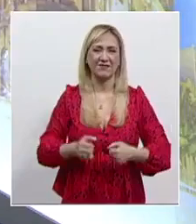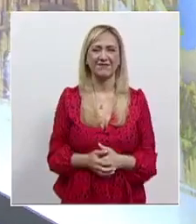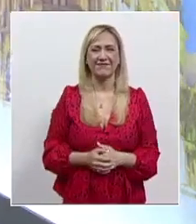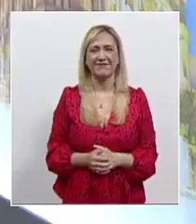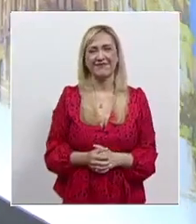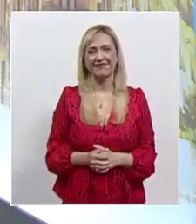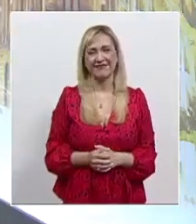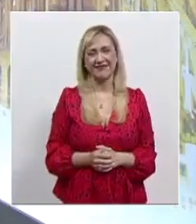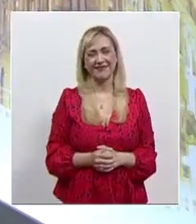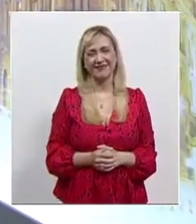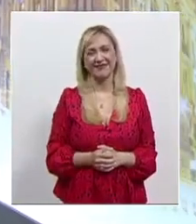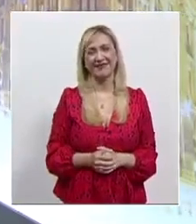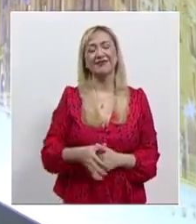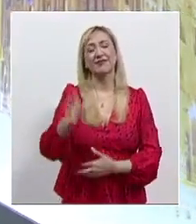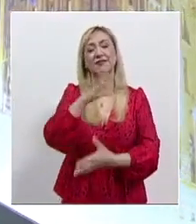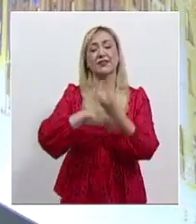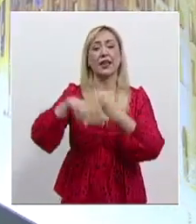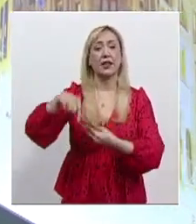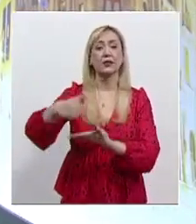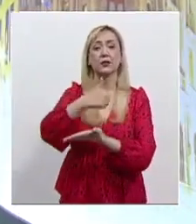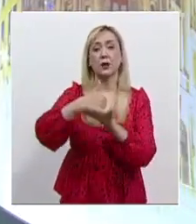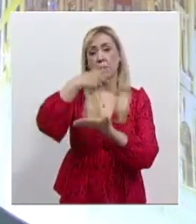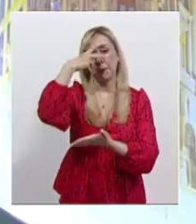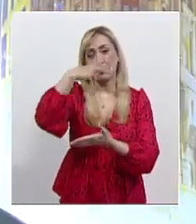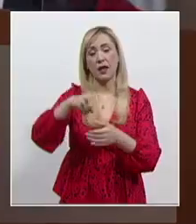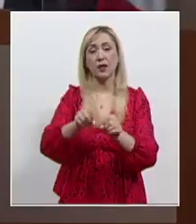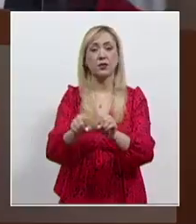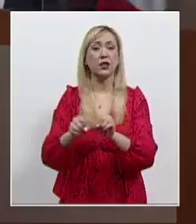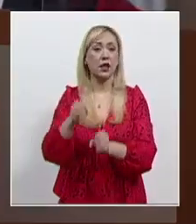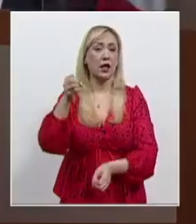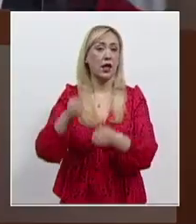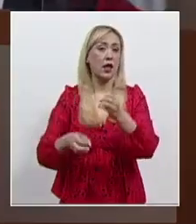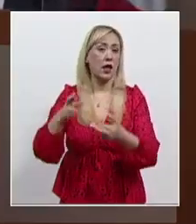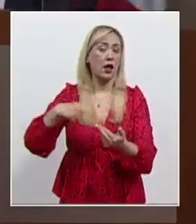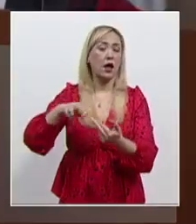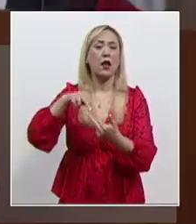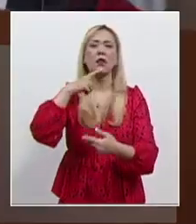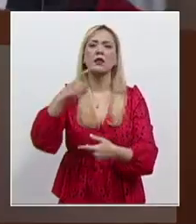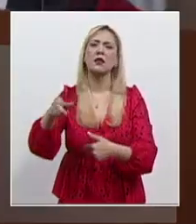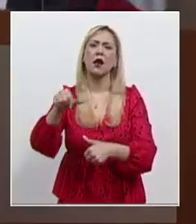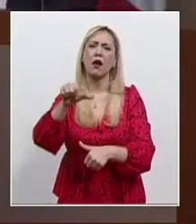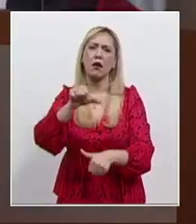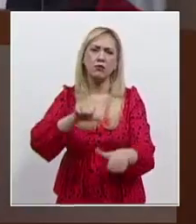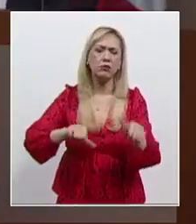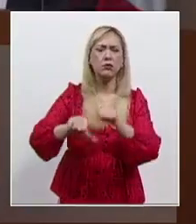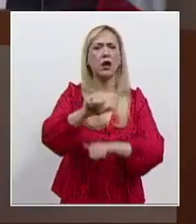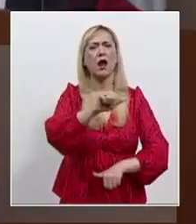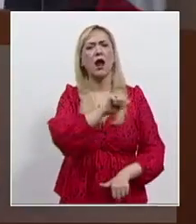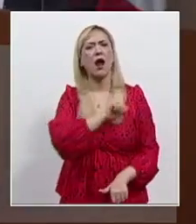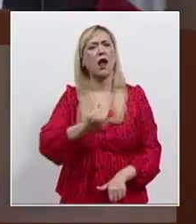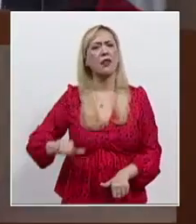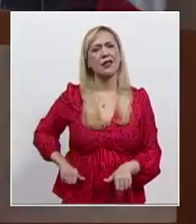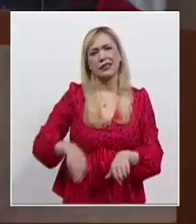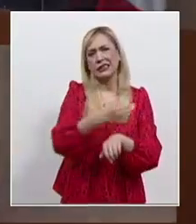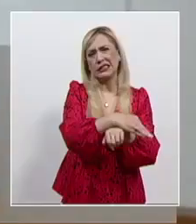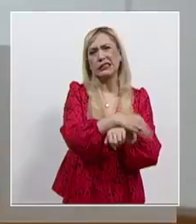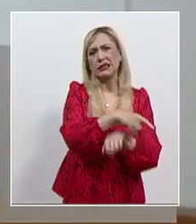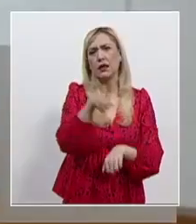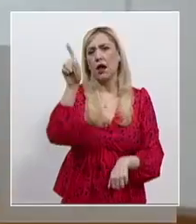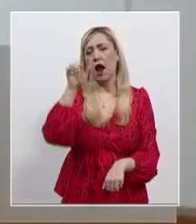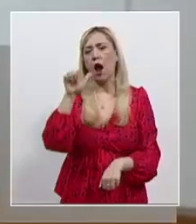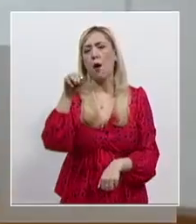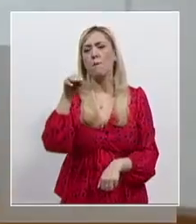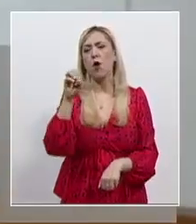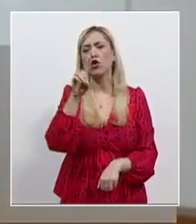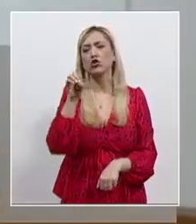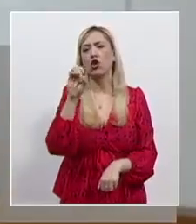Por su parte, la Sala Regional Ciudad de México confirmó que el alcalde suplente del municipio de Amozoc, Puebla, vulneró el interés superior de la niñez